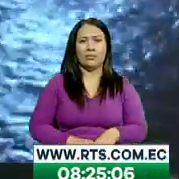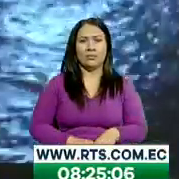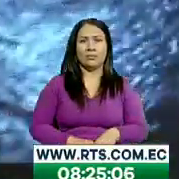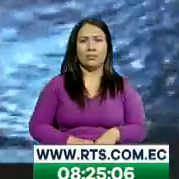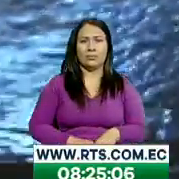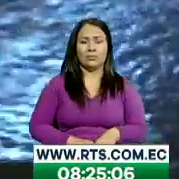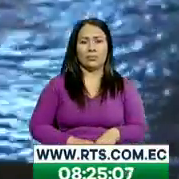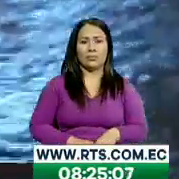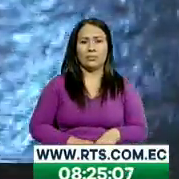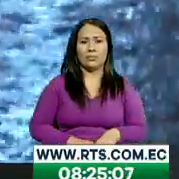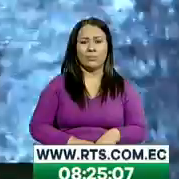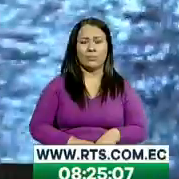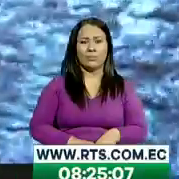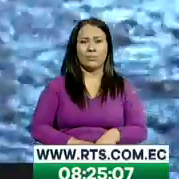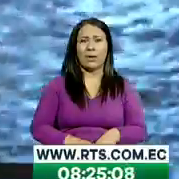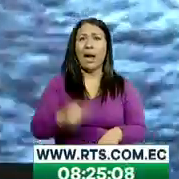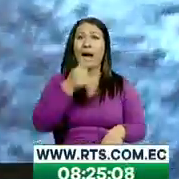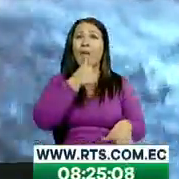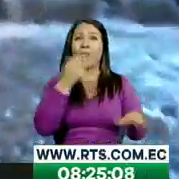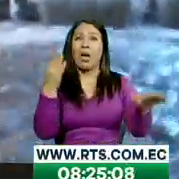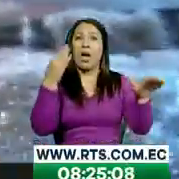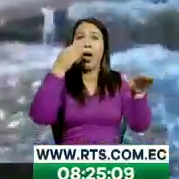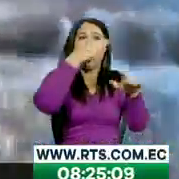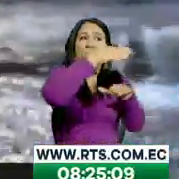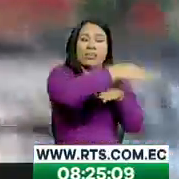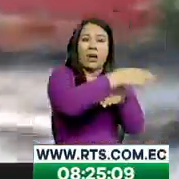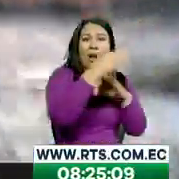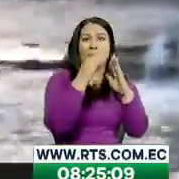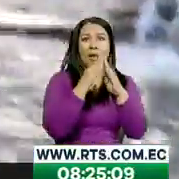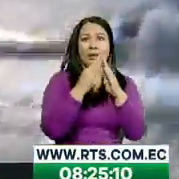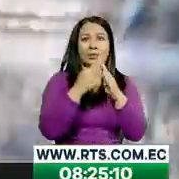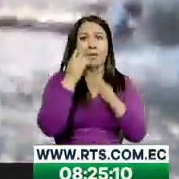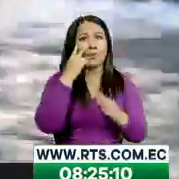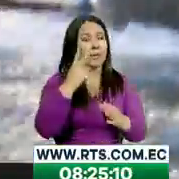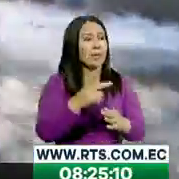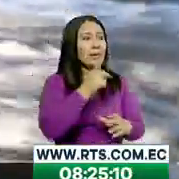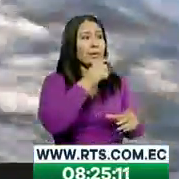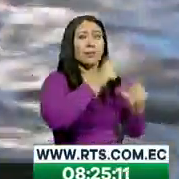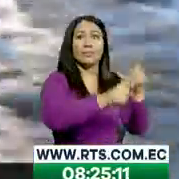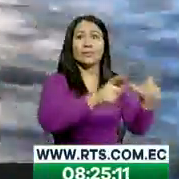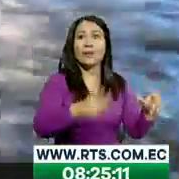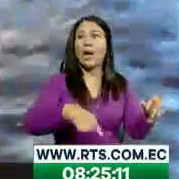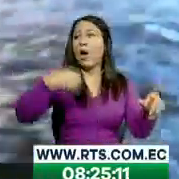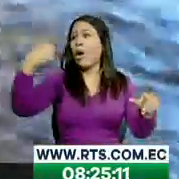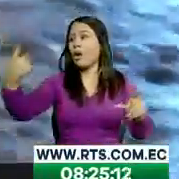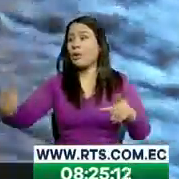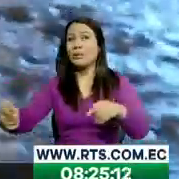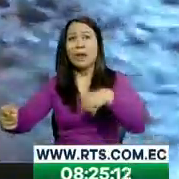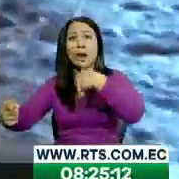Además, el líquido ingresó a una vivienda y amenazaba con llegar a otras.